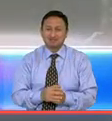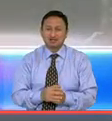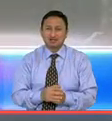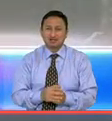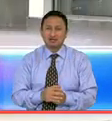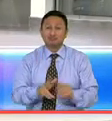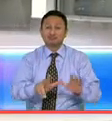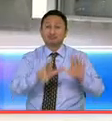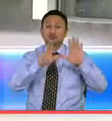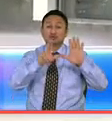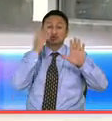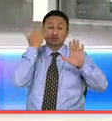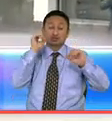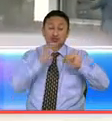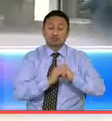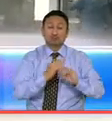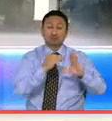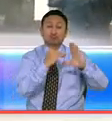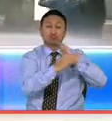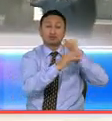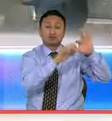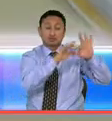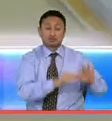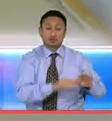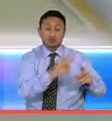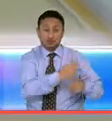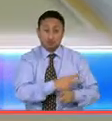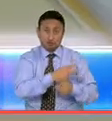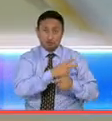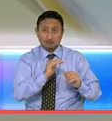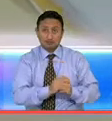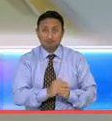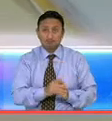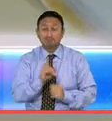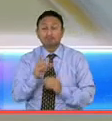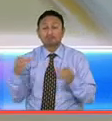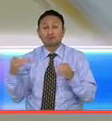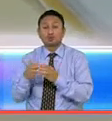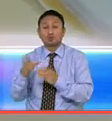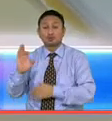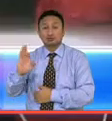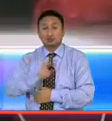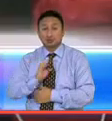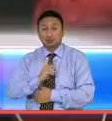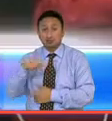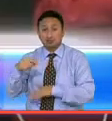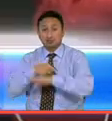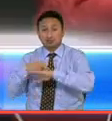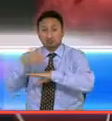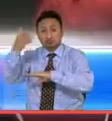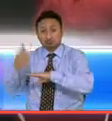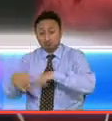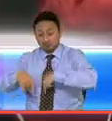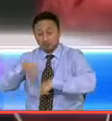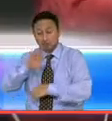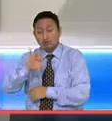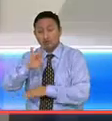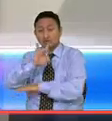8 días enviando un mail a la Secretaría General del Consejo, mientras que la Comisión Técnica, una vez concluido el plazo, tendrá 48